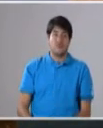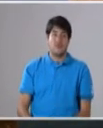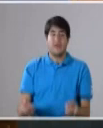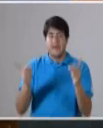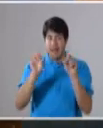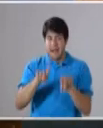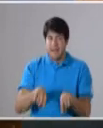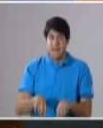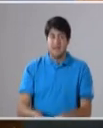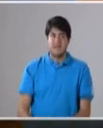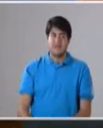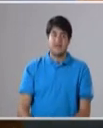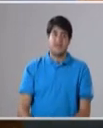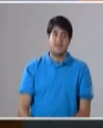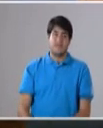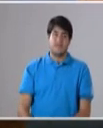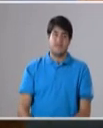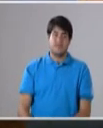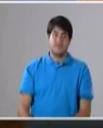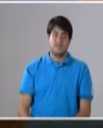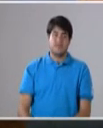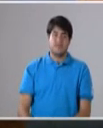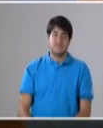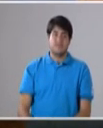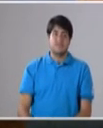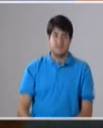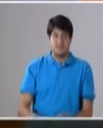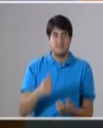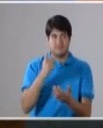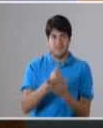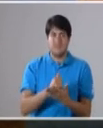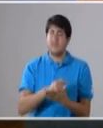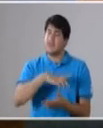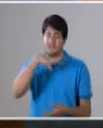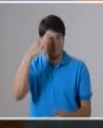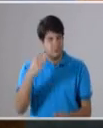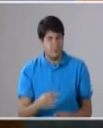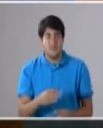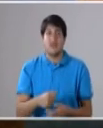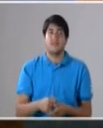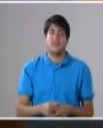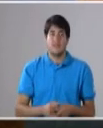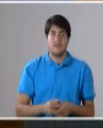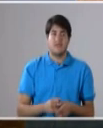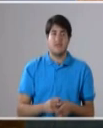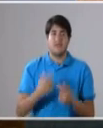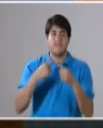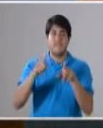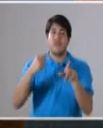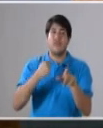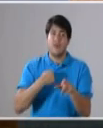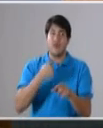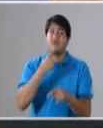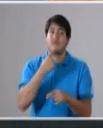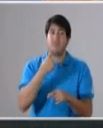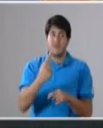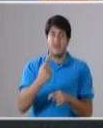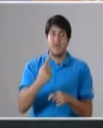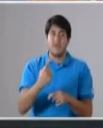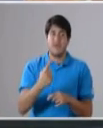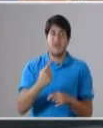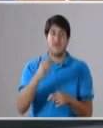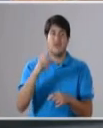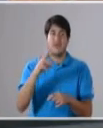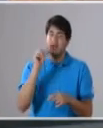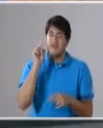Eso es lo que yo logré captar. Amén. Sí, definitivamente eso va a suceder. Pero lo que dije no